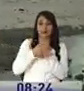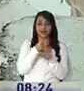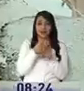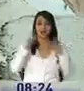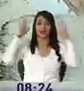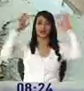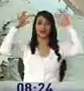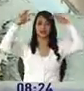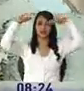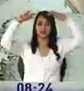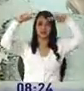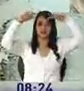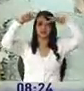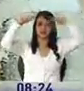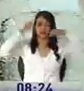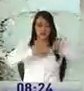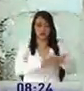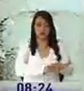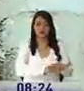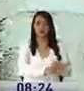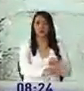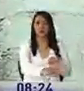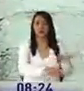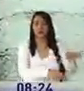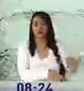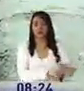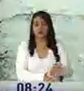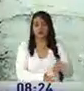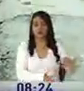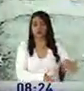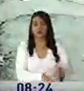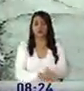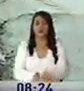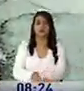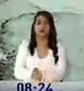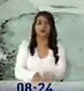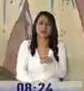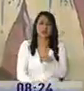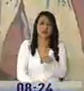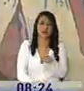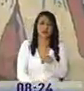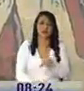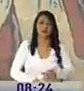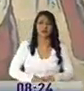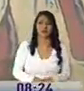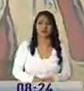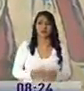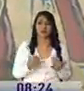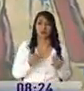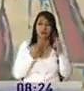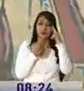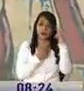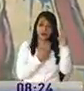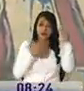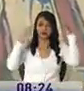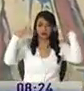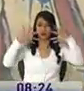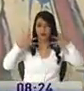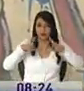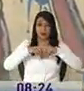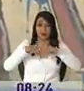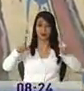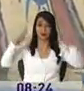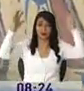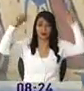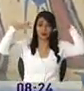y el líquido que filtra de un tubo de drenaje causando más de una molestia ahorita respetan porque está no está lloviendo pero cuando viene doble